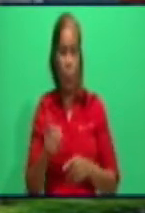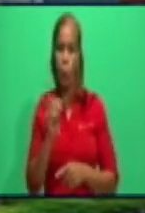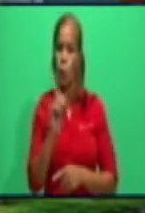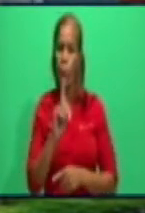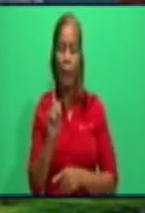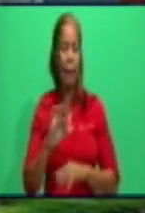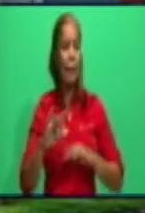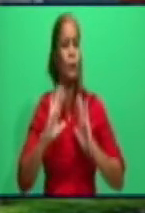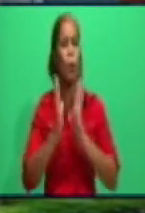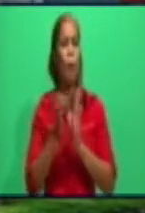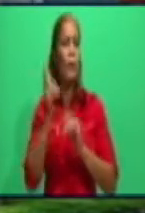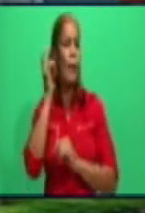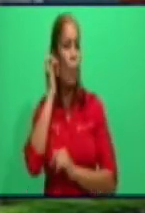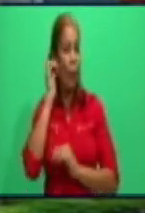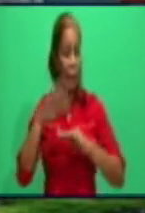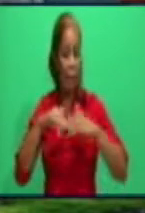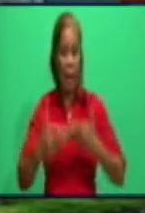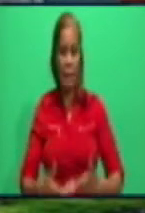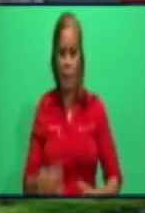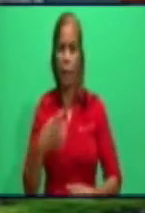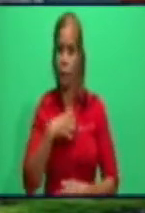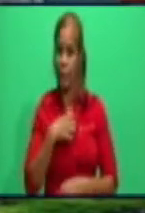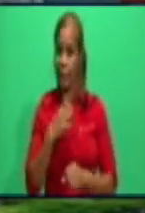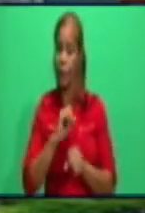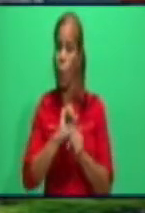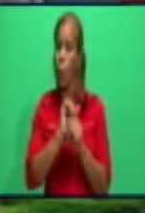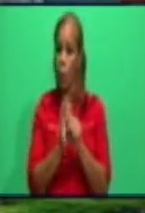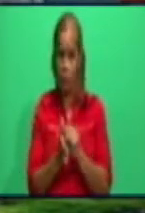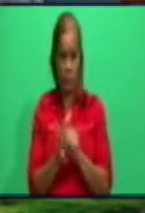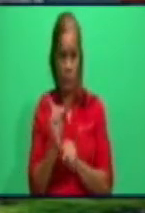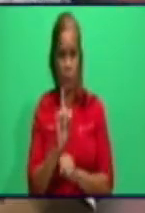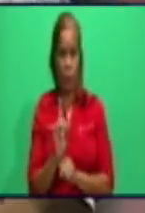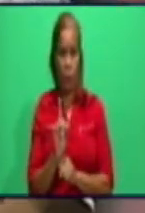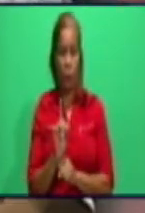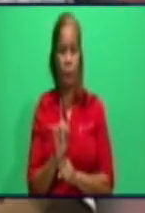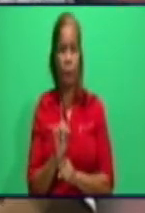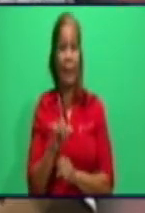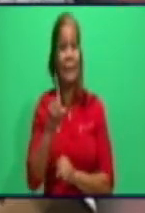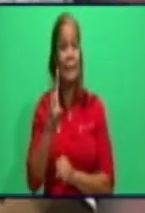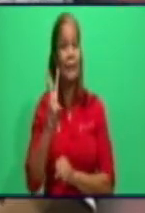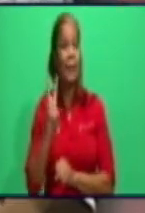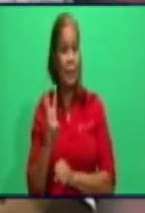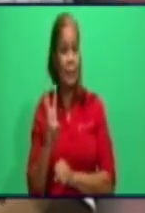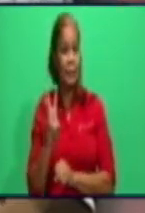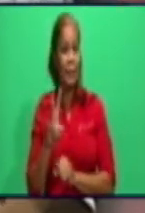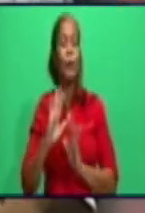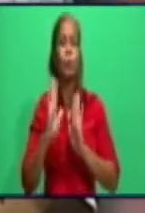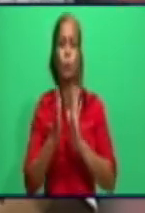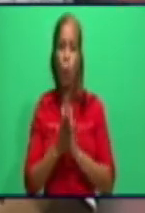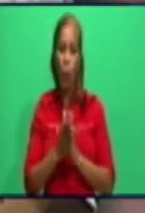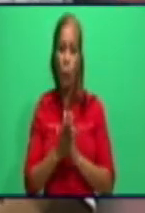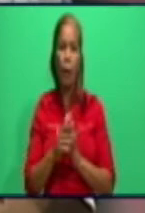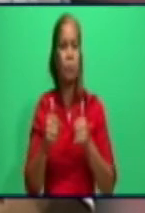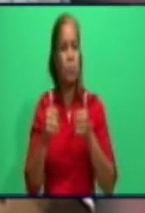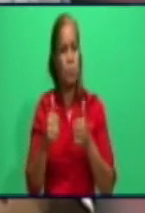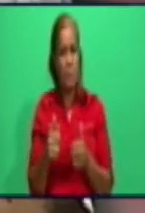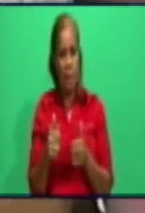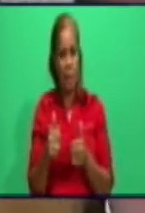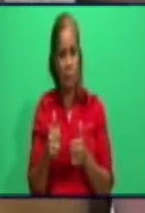en el hospital tienen COVID-19. 13. ¿Cuál es el estado de salud de esas embarazadas, doctor? Todas están reportadas de cuidado y